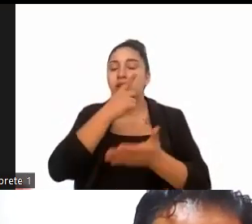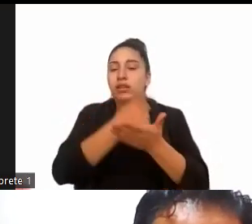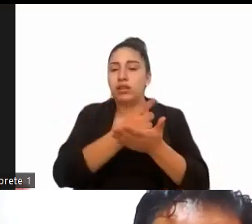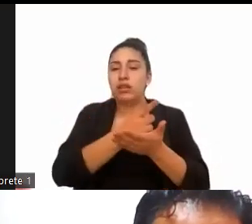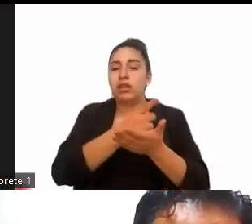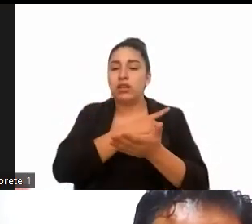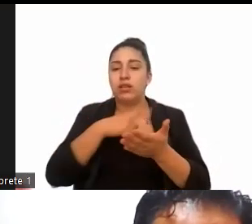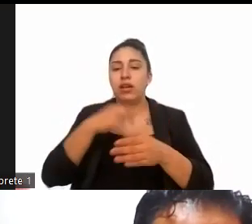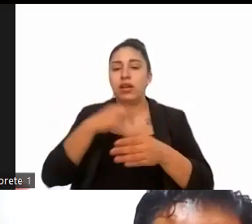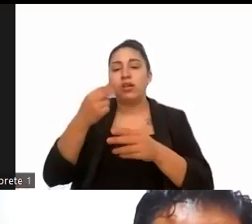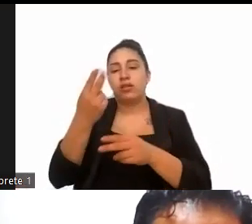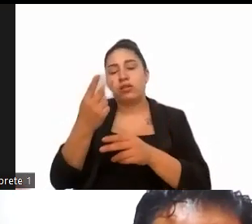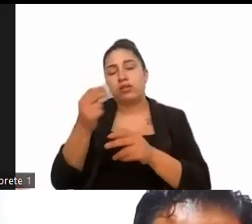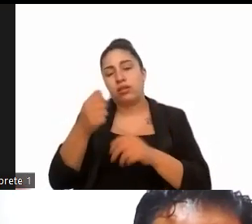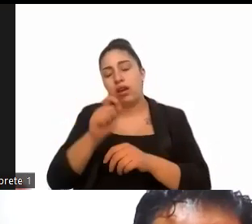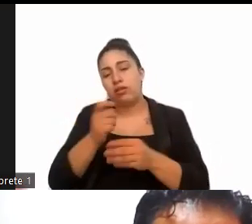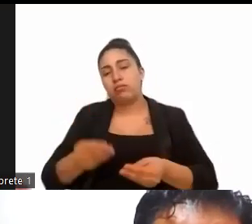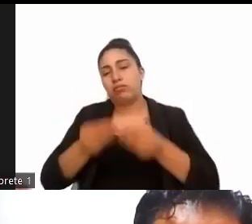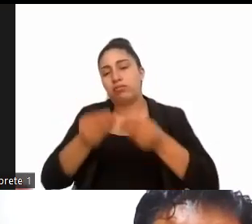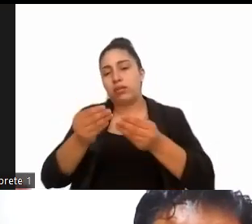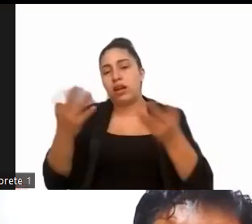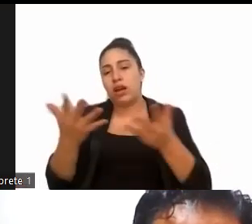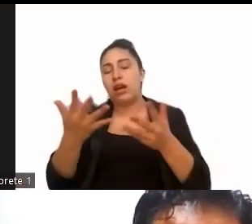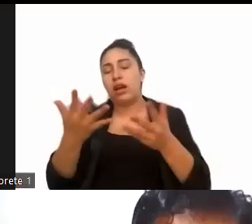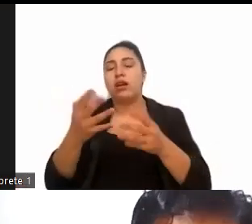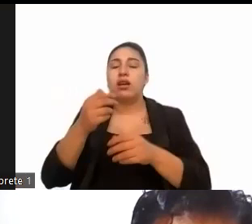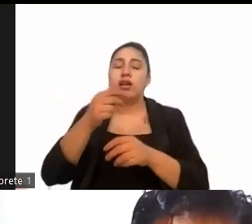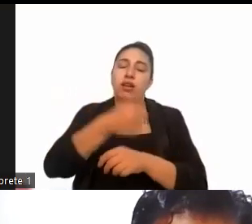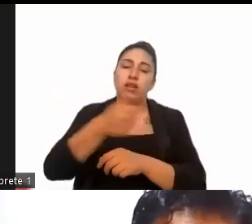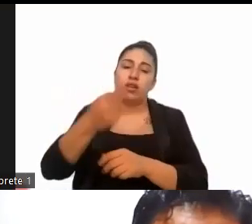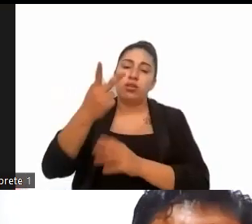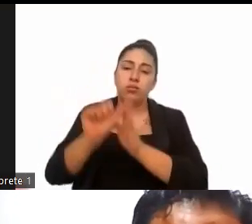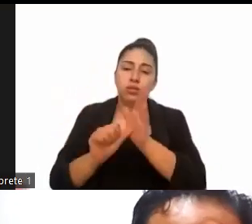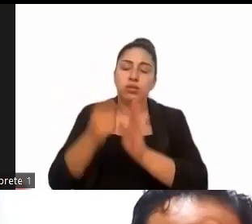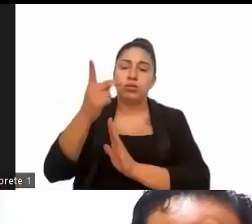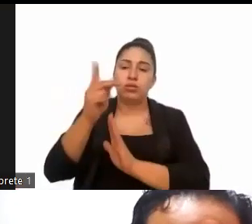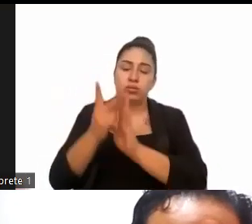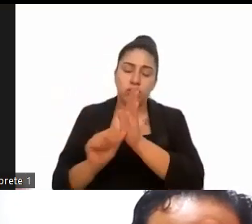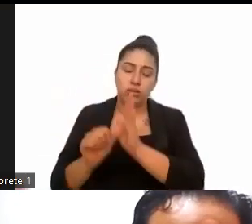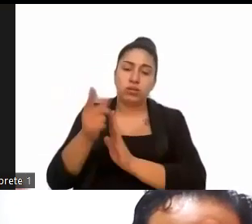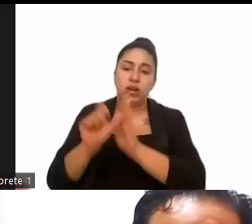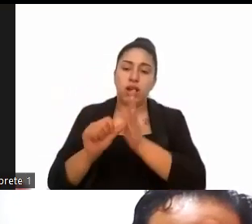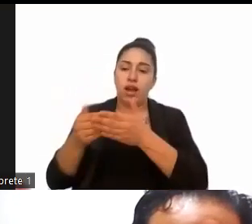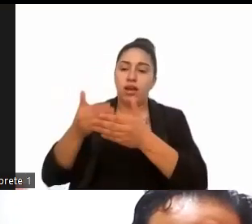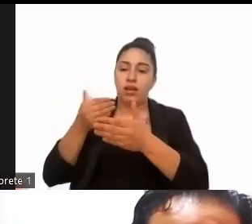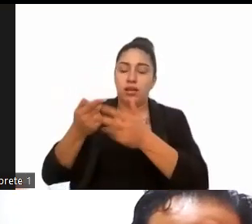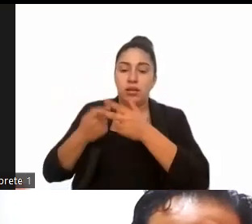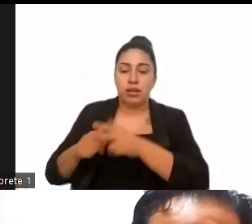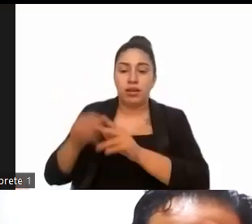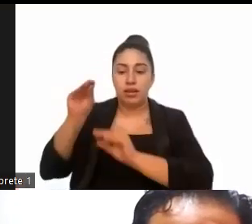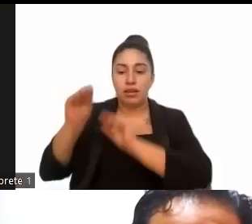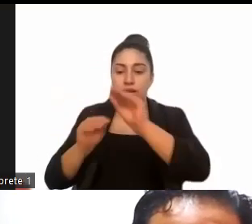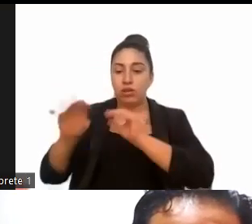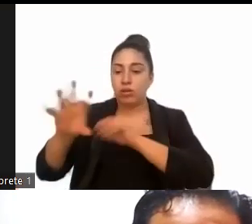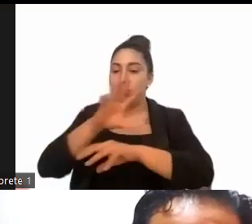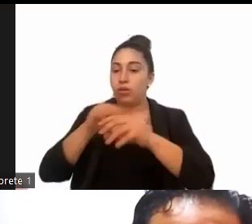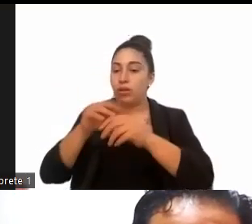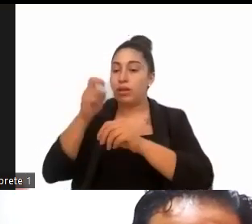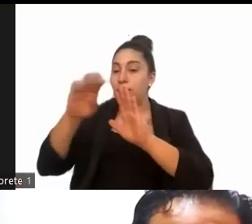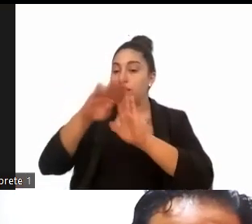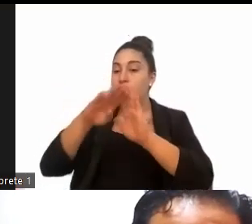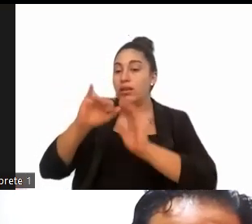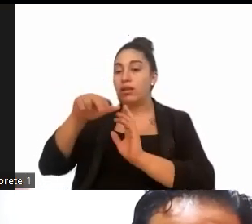entregado semestralmente y publicado en formatos abiertos al día siguiente de su elaboración. Dicho índice deberá indicar el área que generó